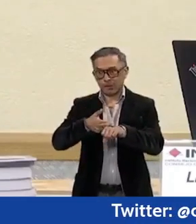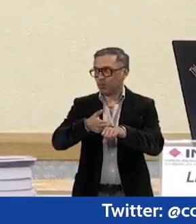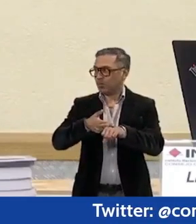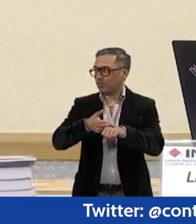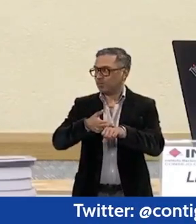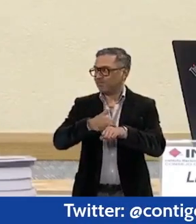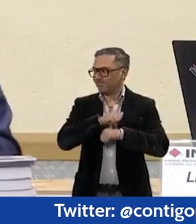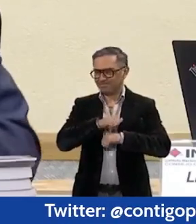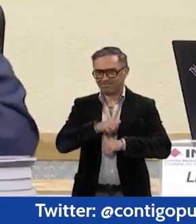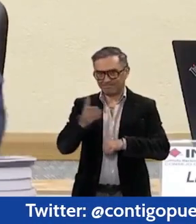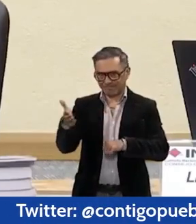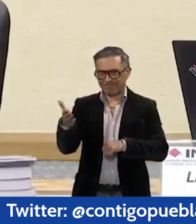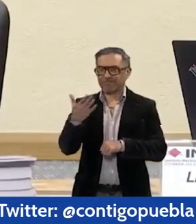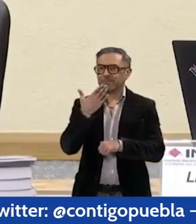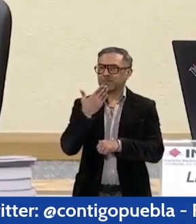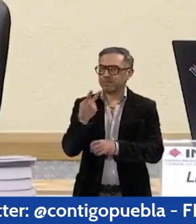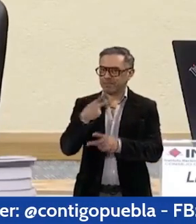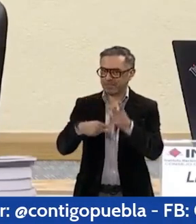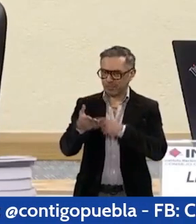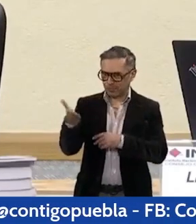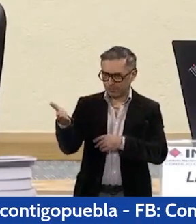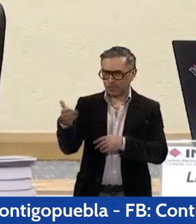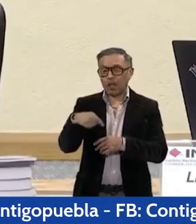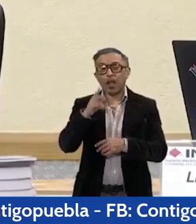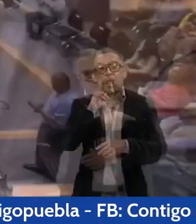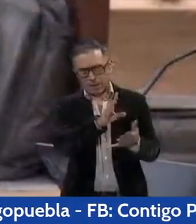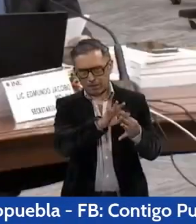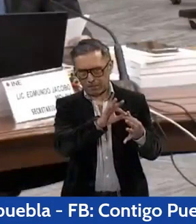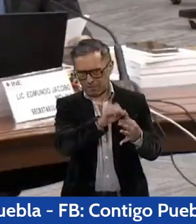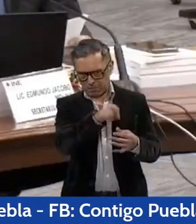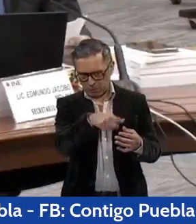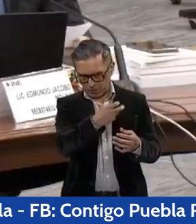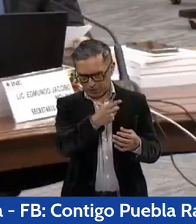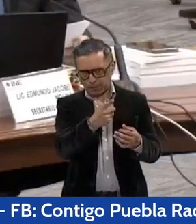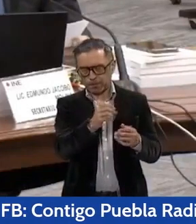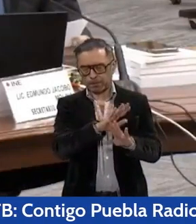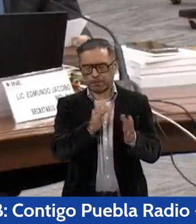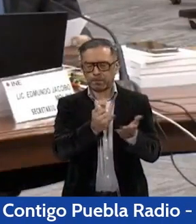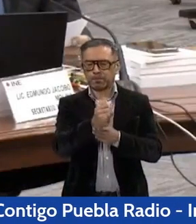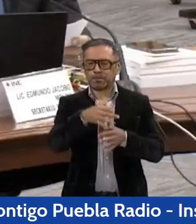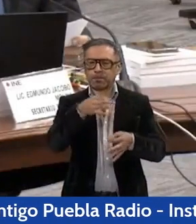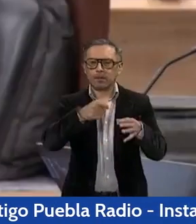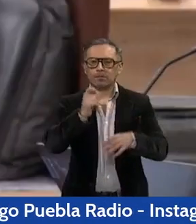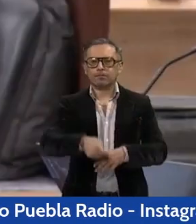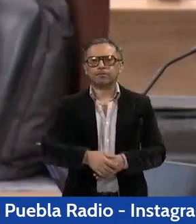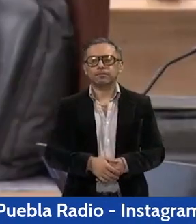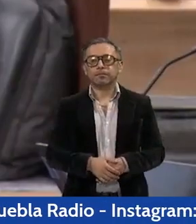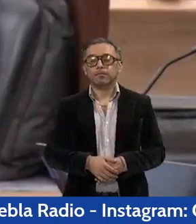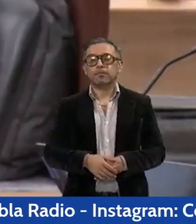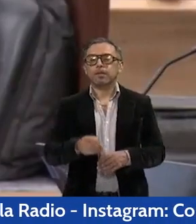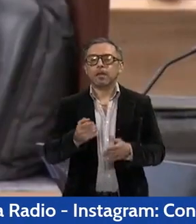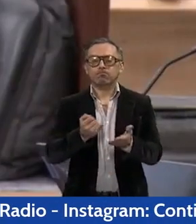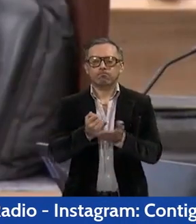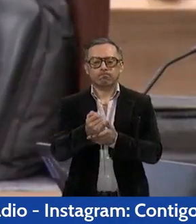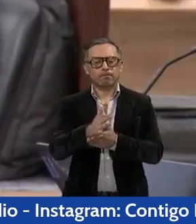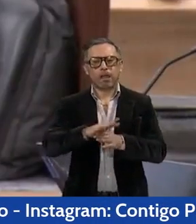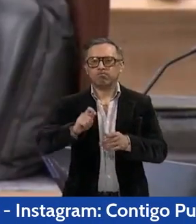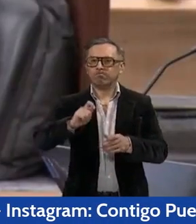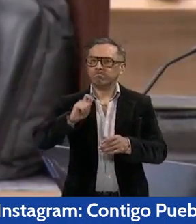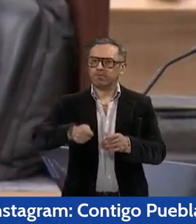Consejo bienvenido verifique si hay quorum para sesionar la suspensión definitiva que ha sido decretada